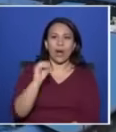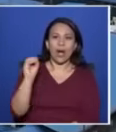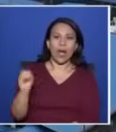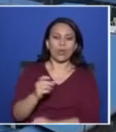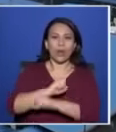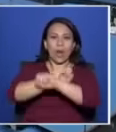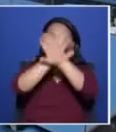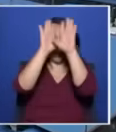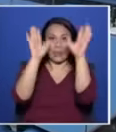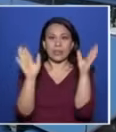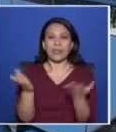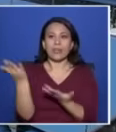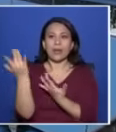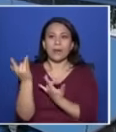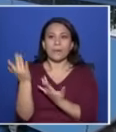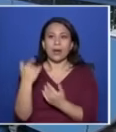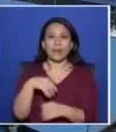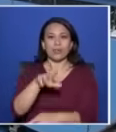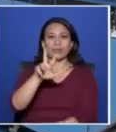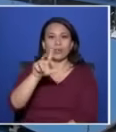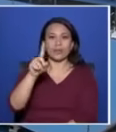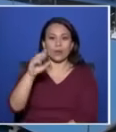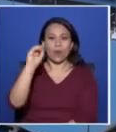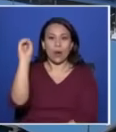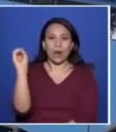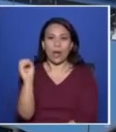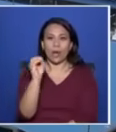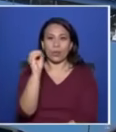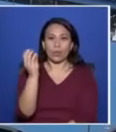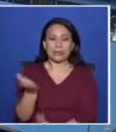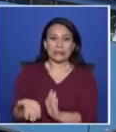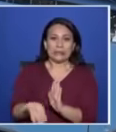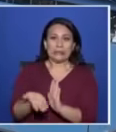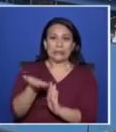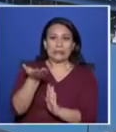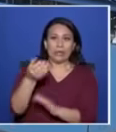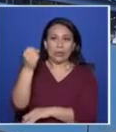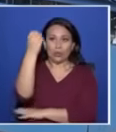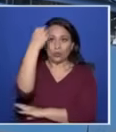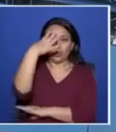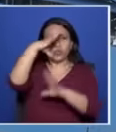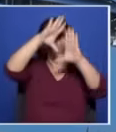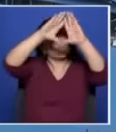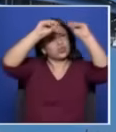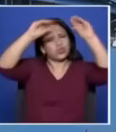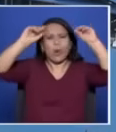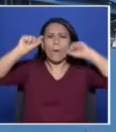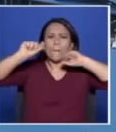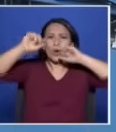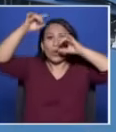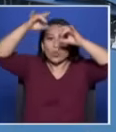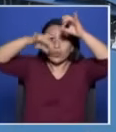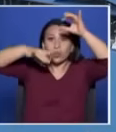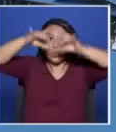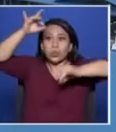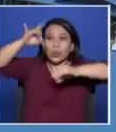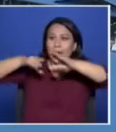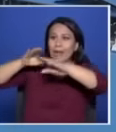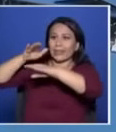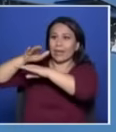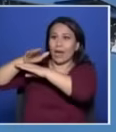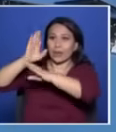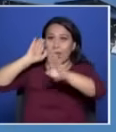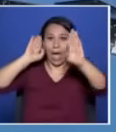la mañana y se espera una máxima de 31 grados centígrados. El cielo estará parcialmente nublado, podría caer lloviznas en la tarde,